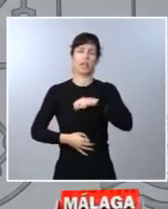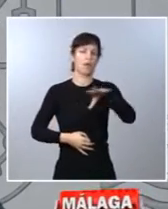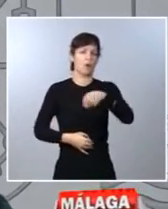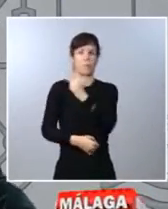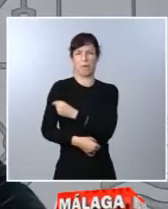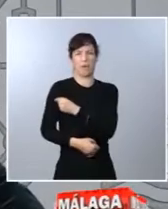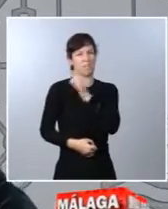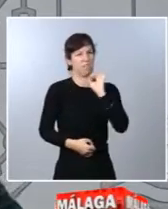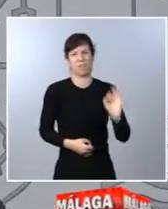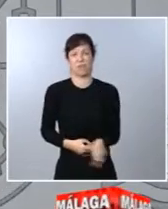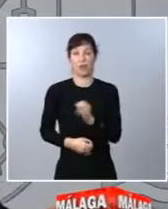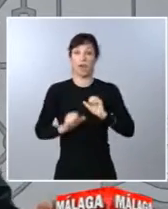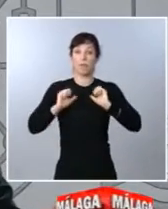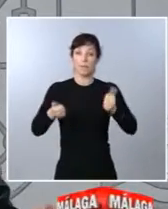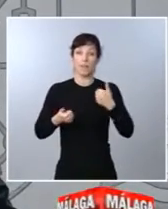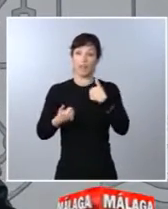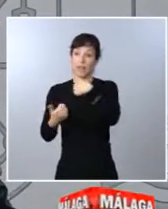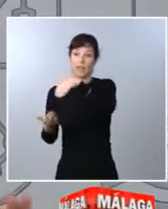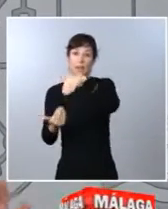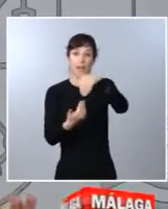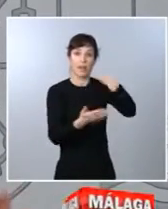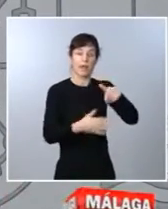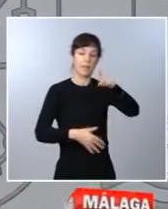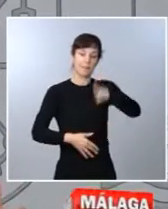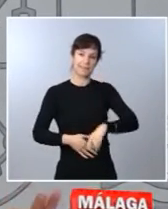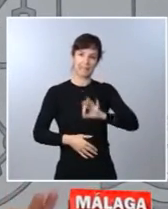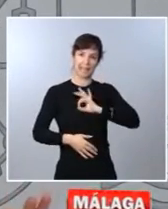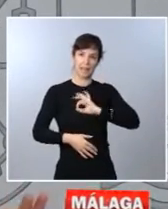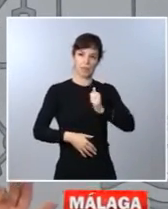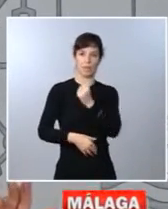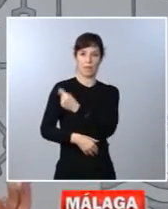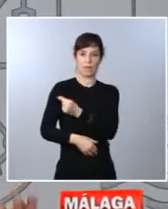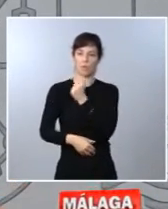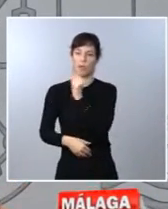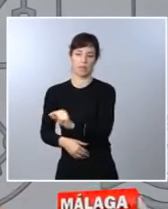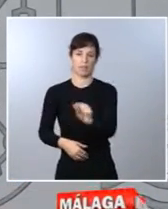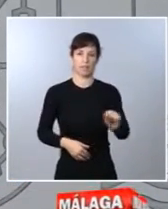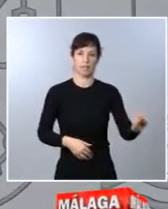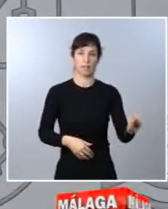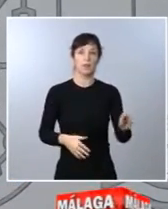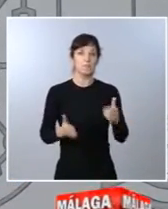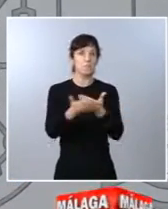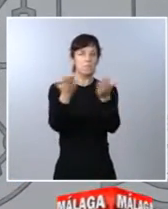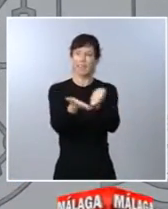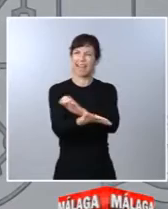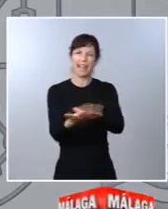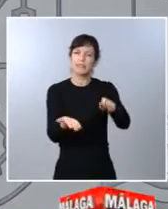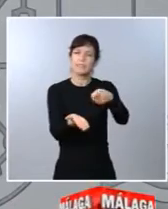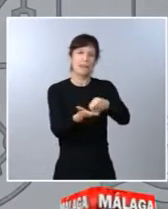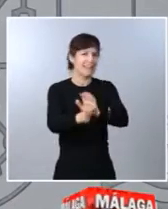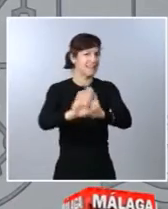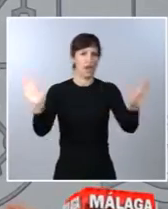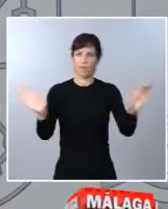a suministrarse a partir del mes de enero y que serán para los ciudadanos totalmente gratuitas. Esto